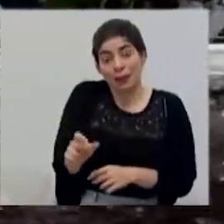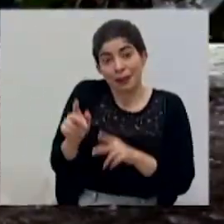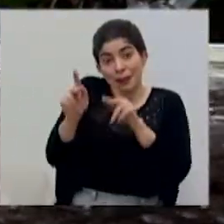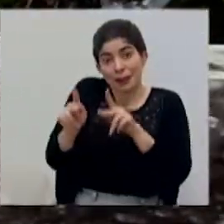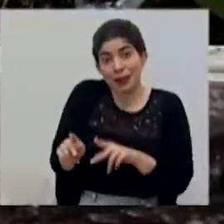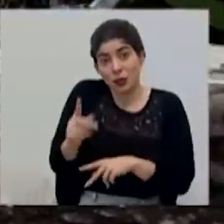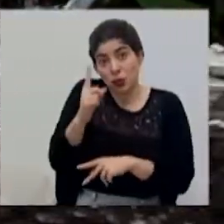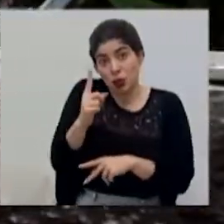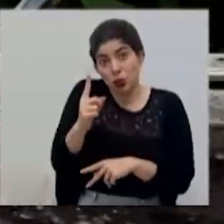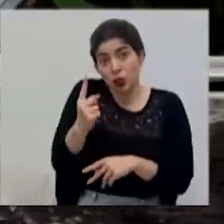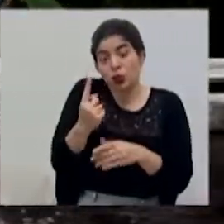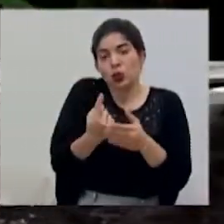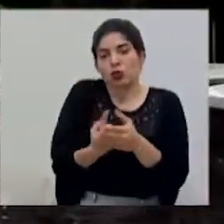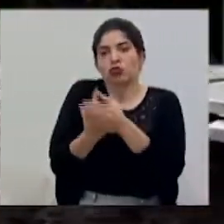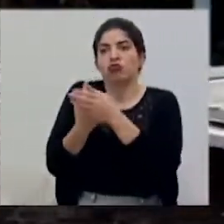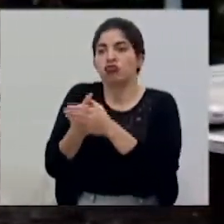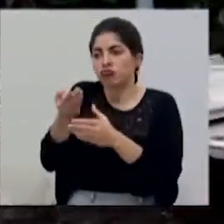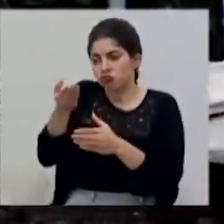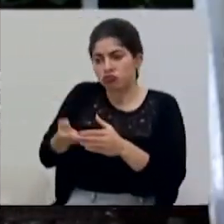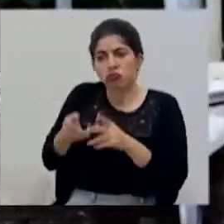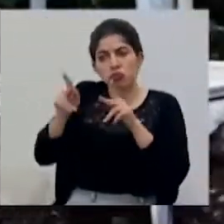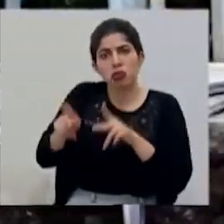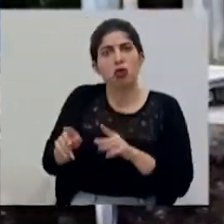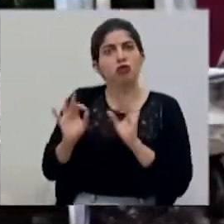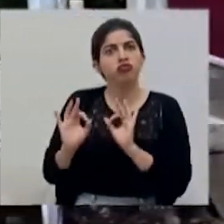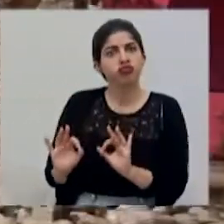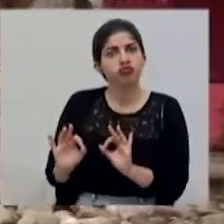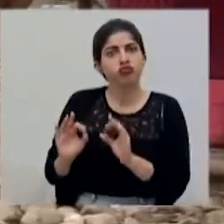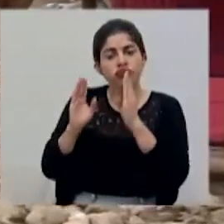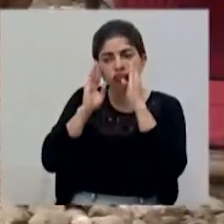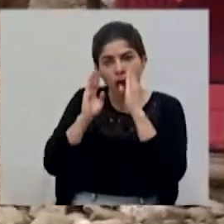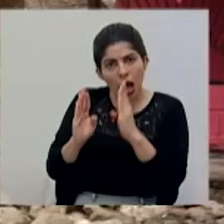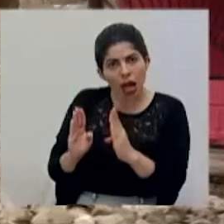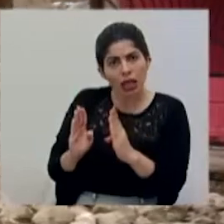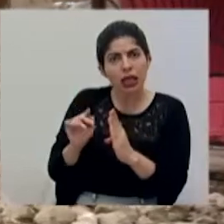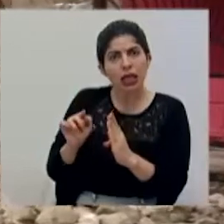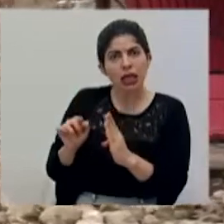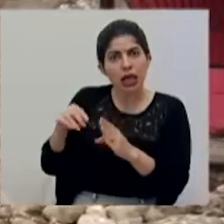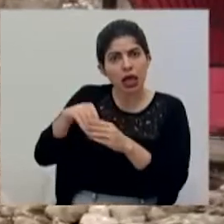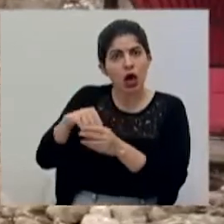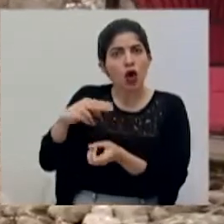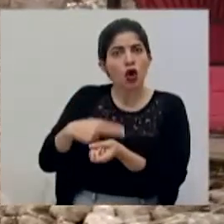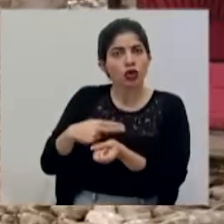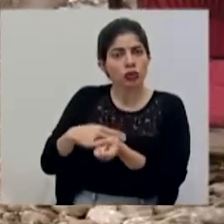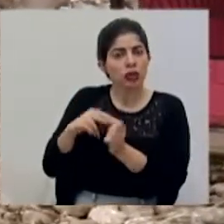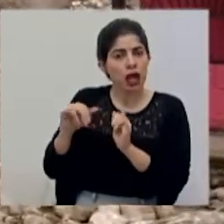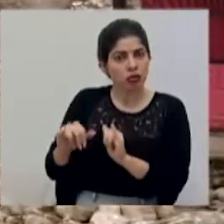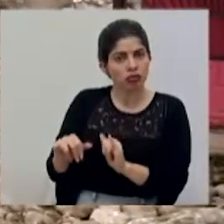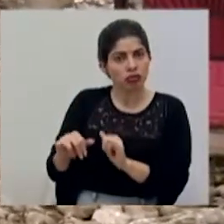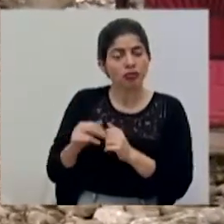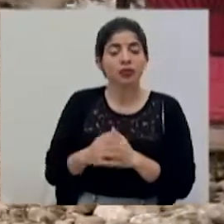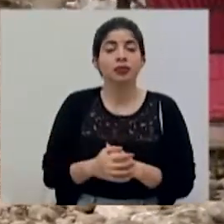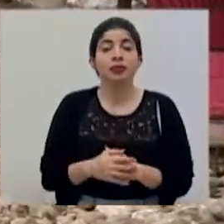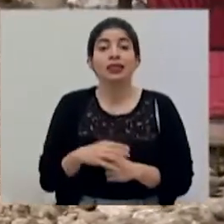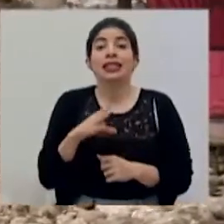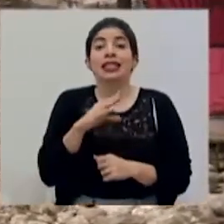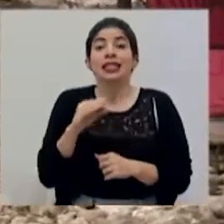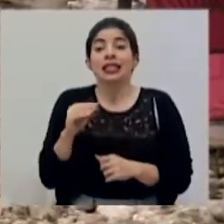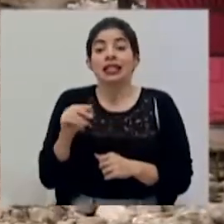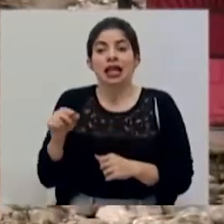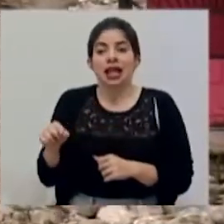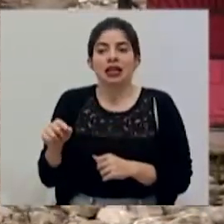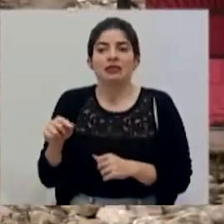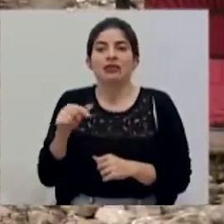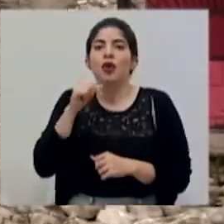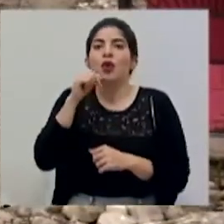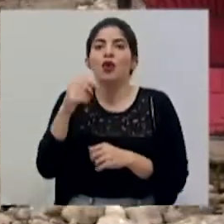momento en muy buena condición, siendo atendida en el hospital correspondiente y sin que se presentara